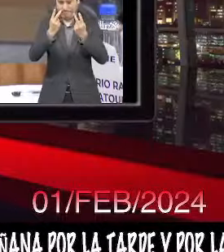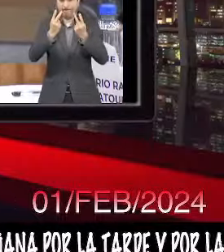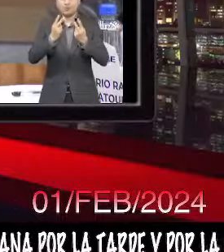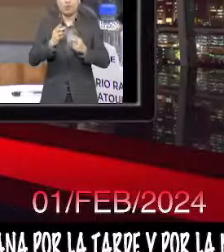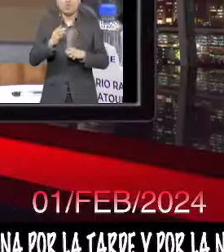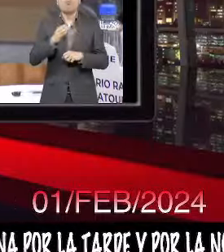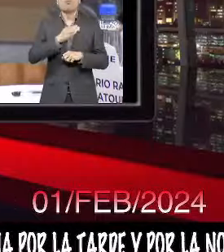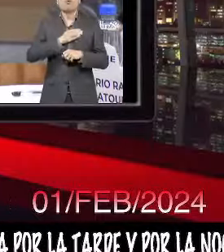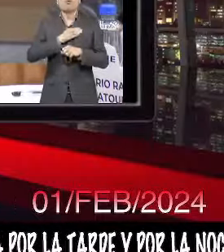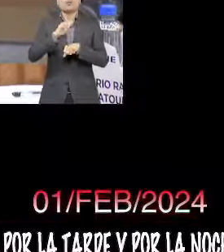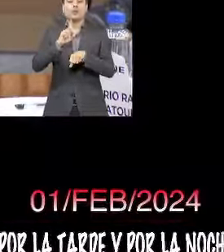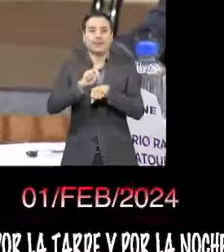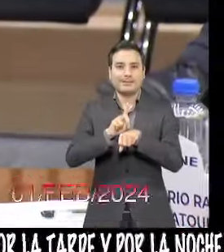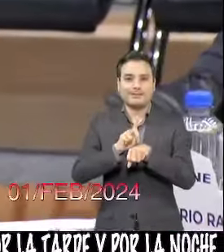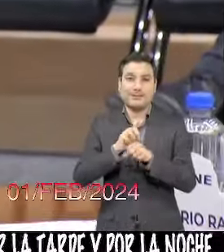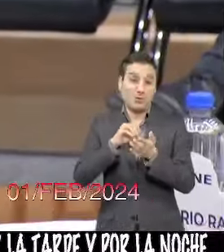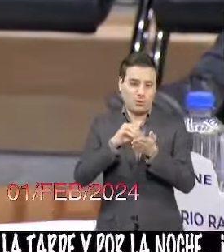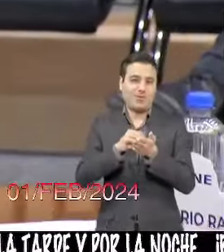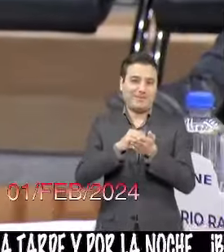muy buenos días aún.